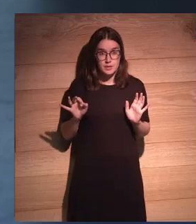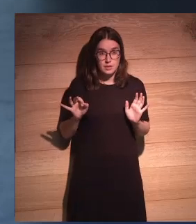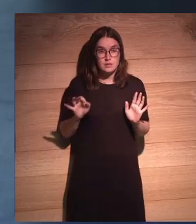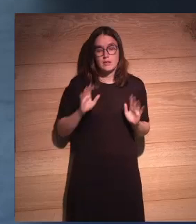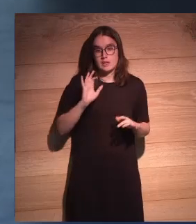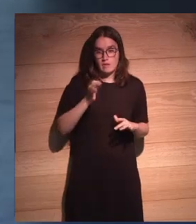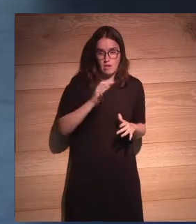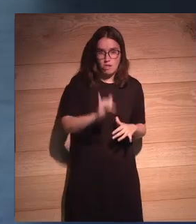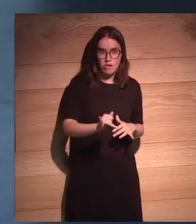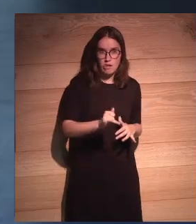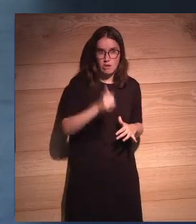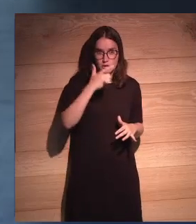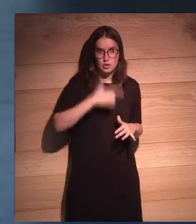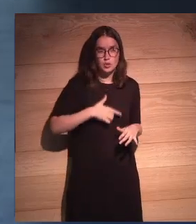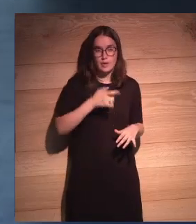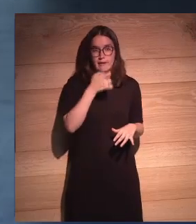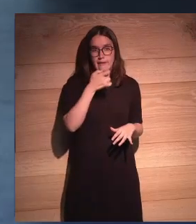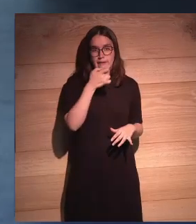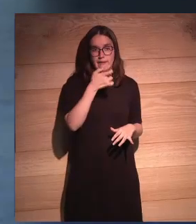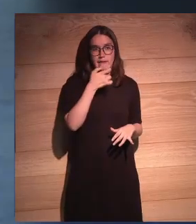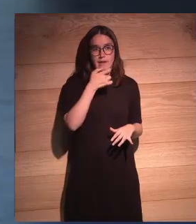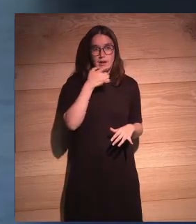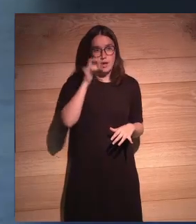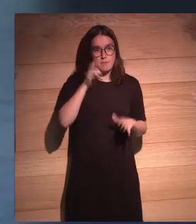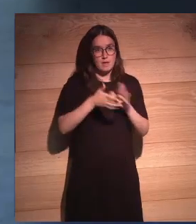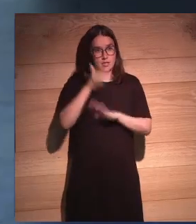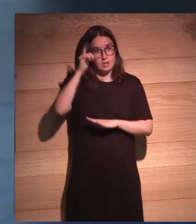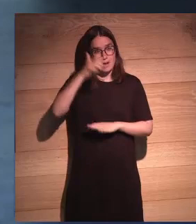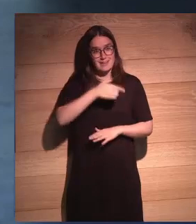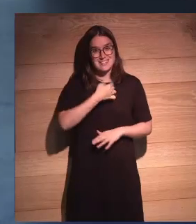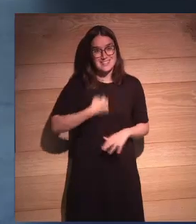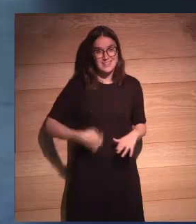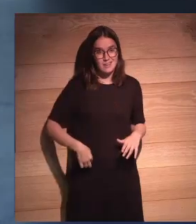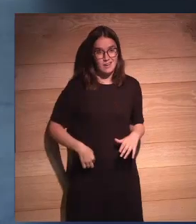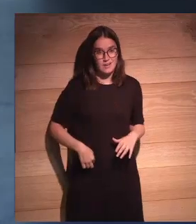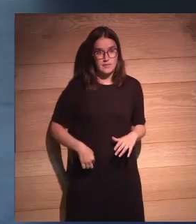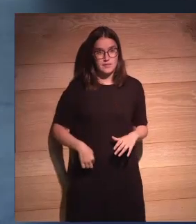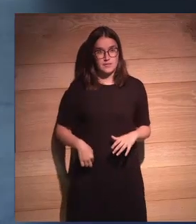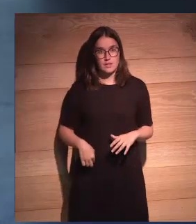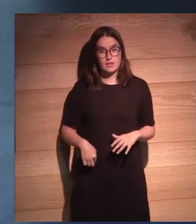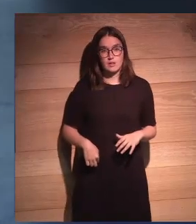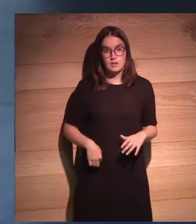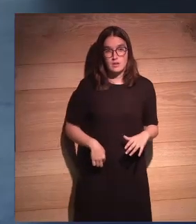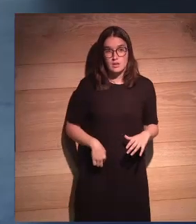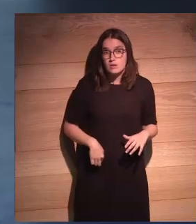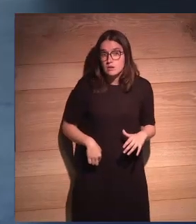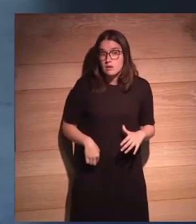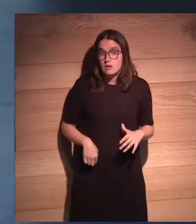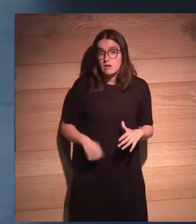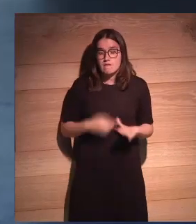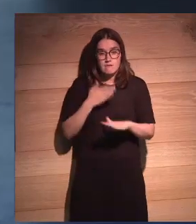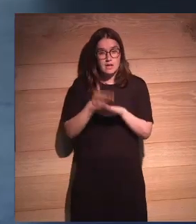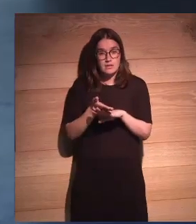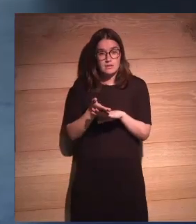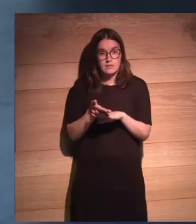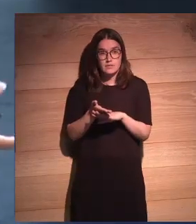alejen. Es cierto, existe eso. Yo tengo en Cambridge, doctorandos que son de China, son de Manchuria, de Manchukuo, y van